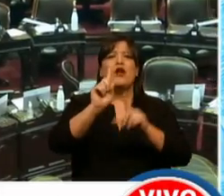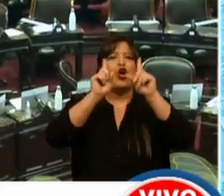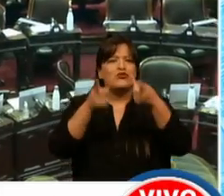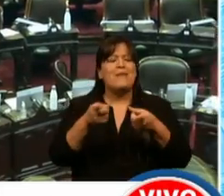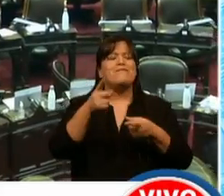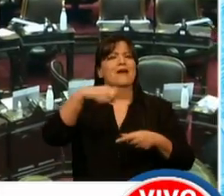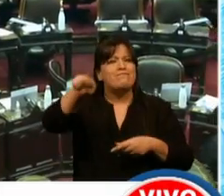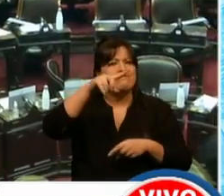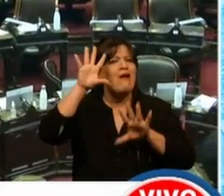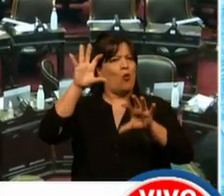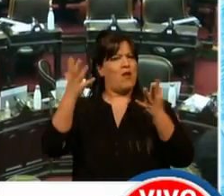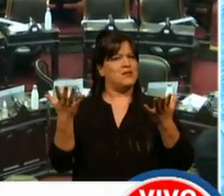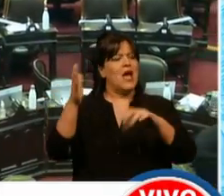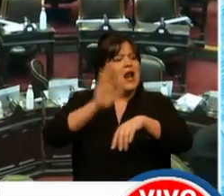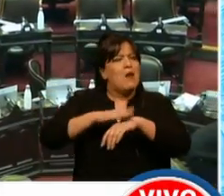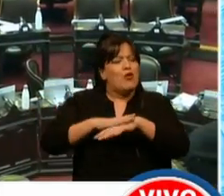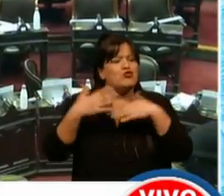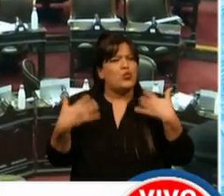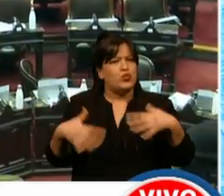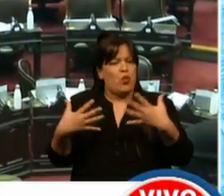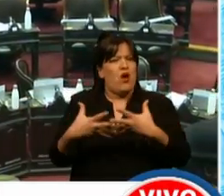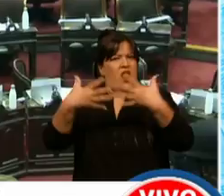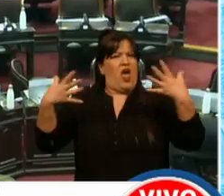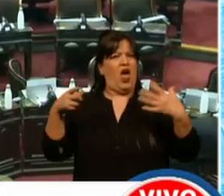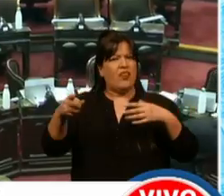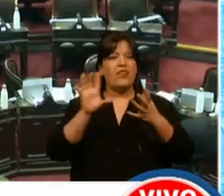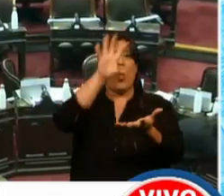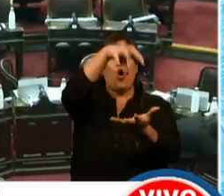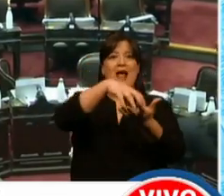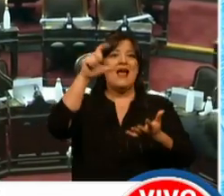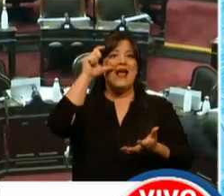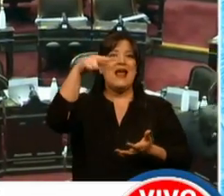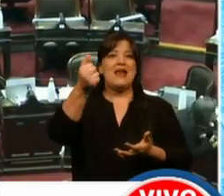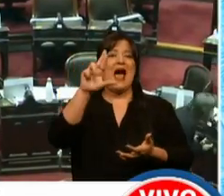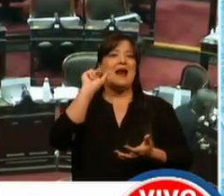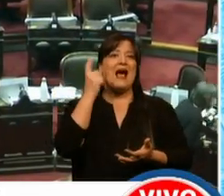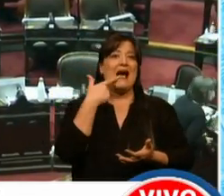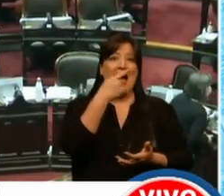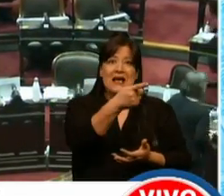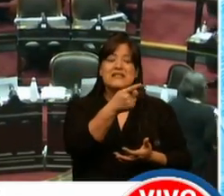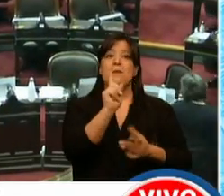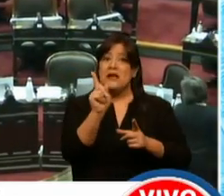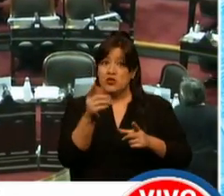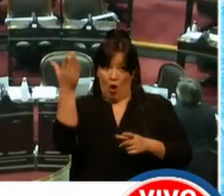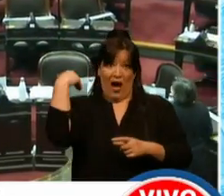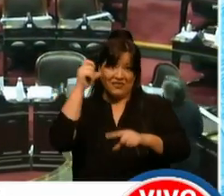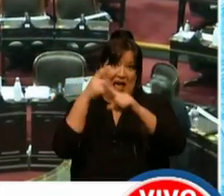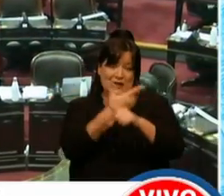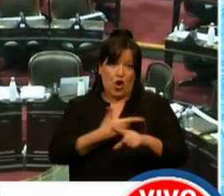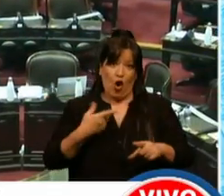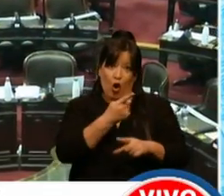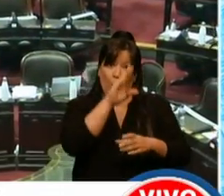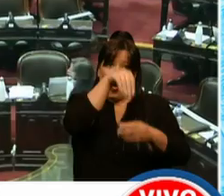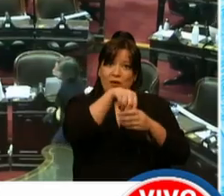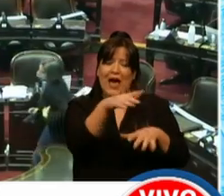recordarle cuánta responsabilidad tuvo este organismo en el gobierno un poco parte y que llegó a